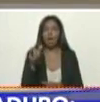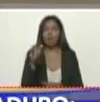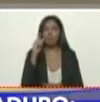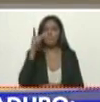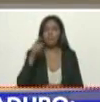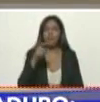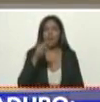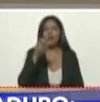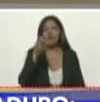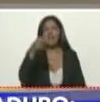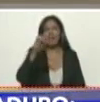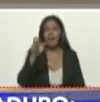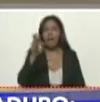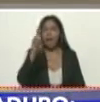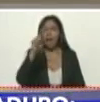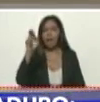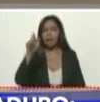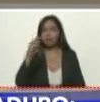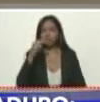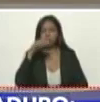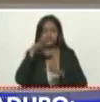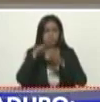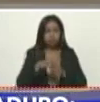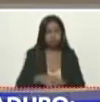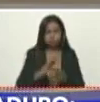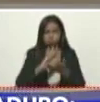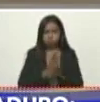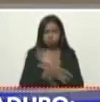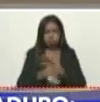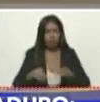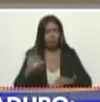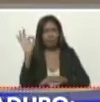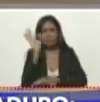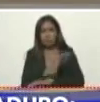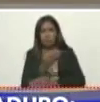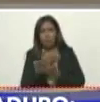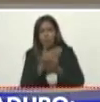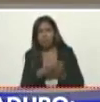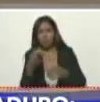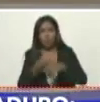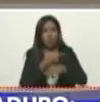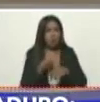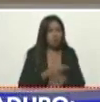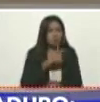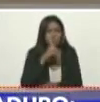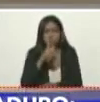desgobernando y destruyendo ese estado. ¿Cómo lo dejó en el piso? Destruido. En el piso lo dejó. Lo dejó.